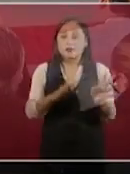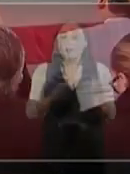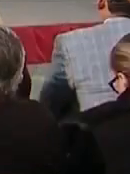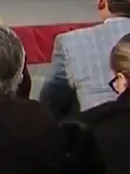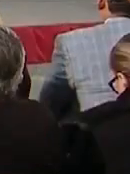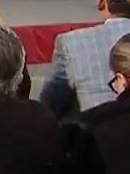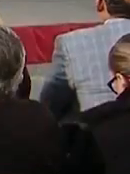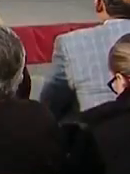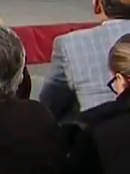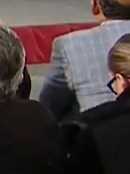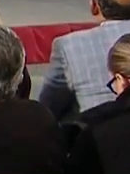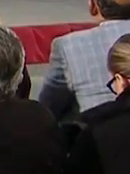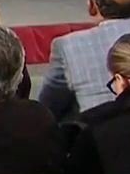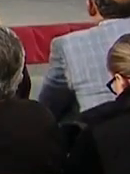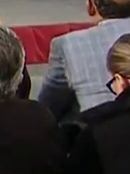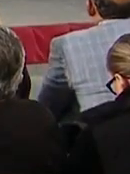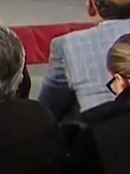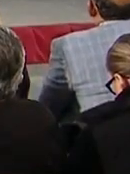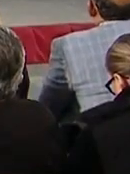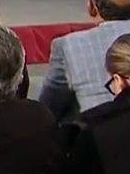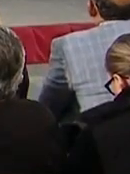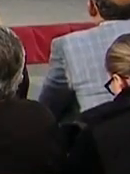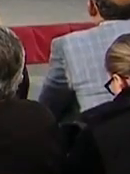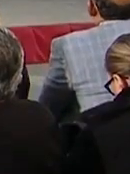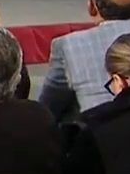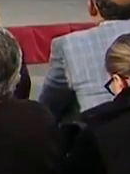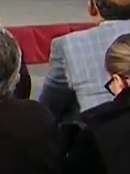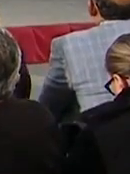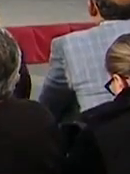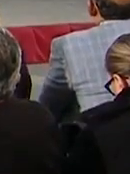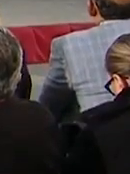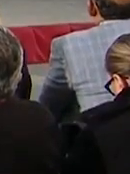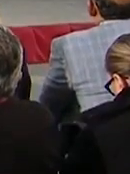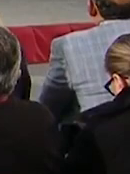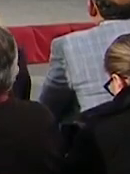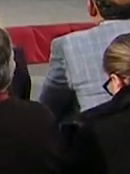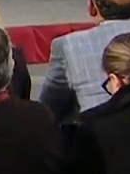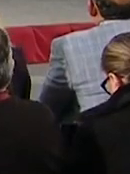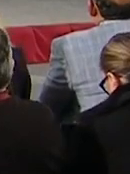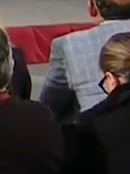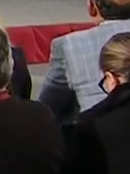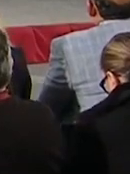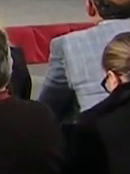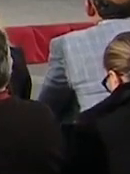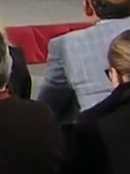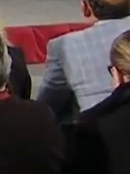veces, se fue don Porfirio, pero quedó doña Porfiria.